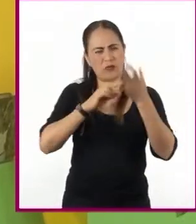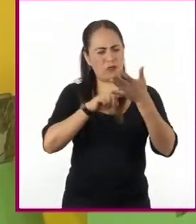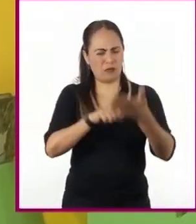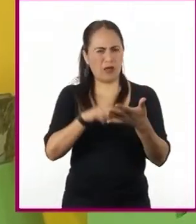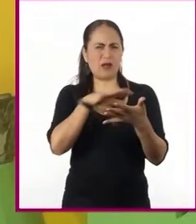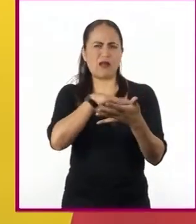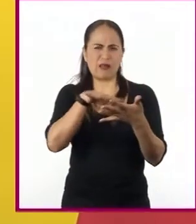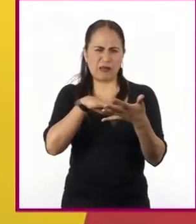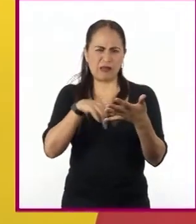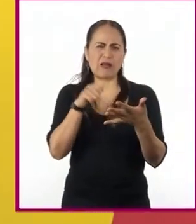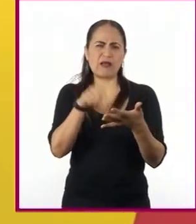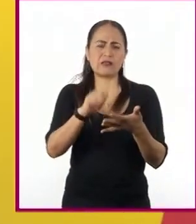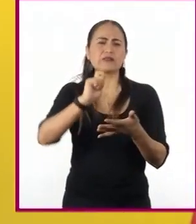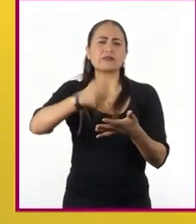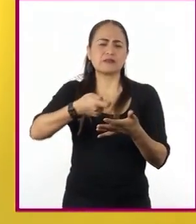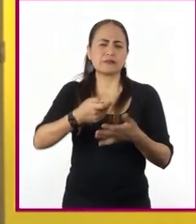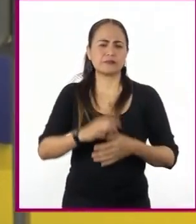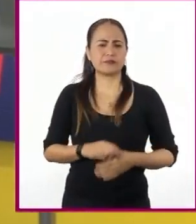lo que pasaba.